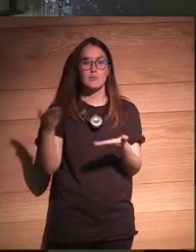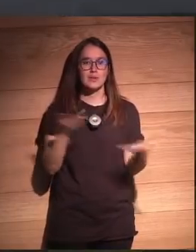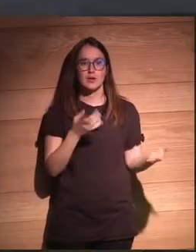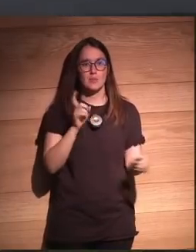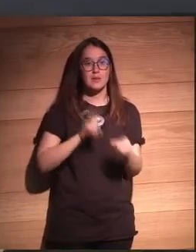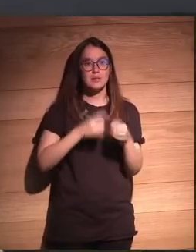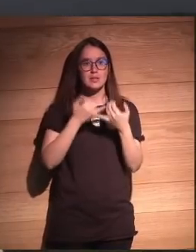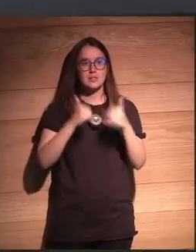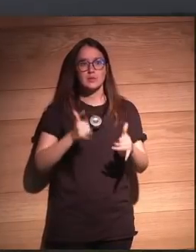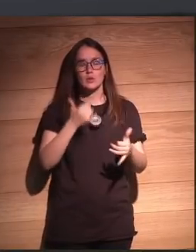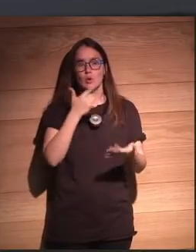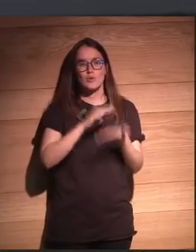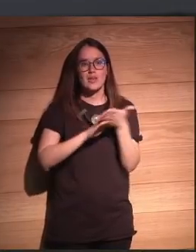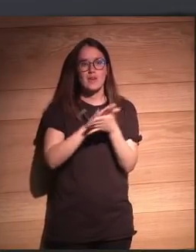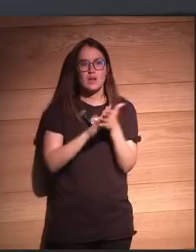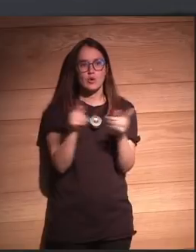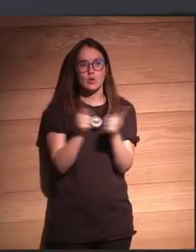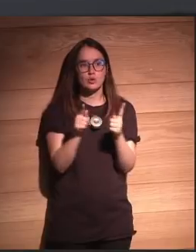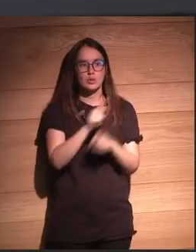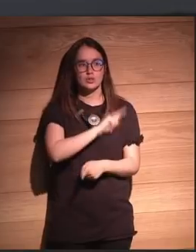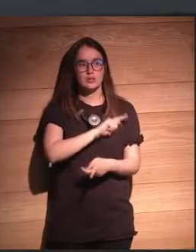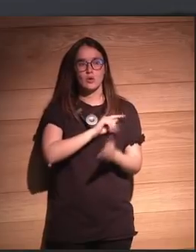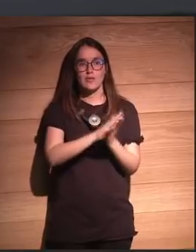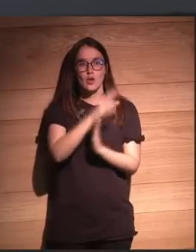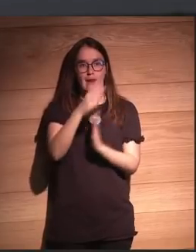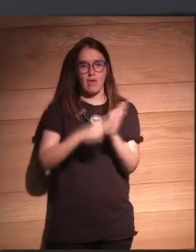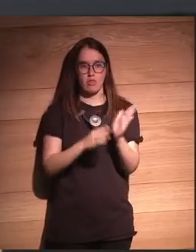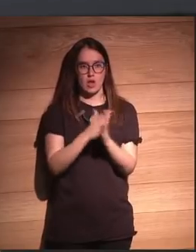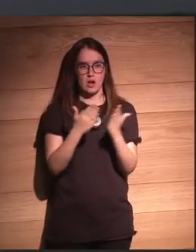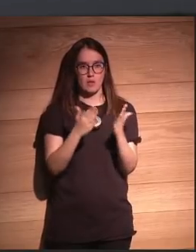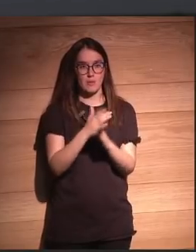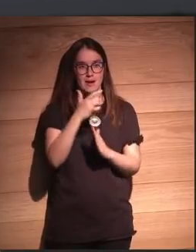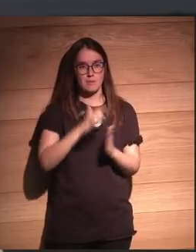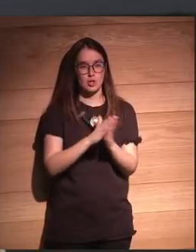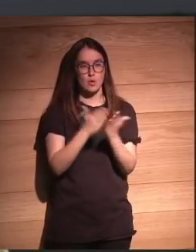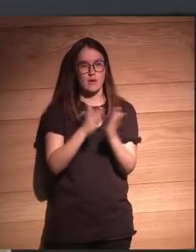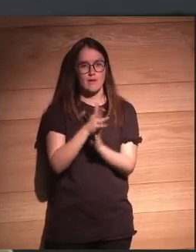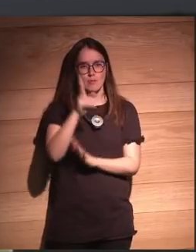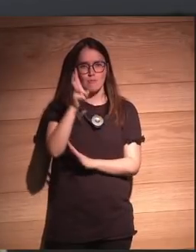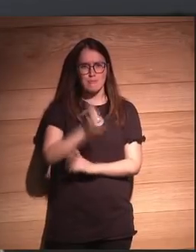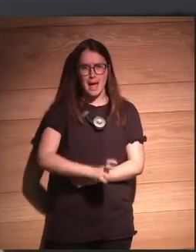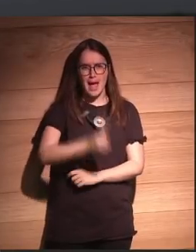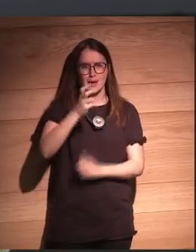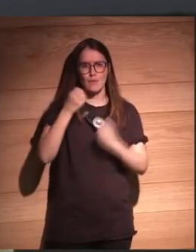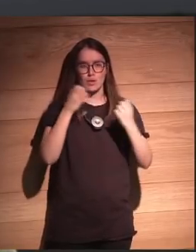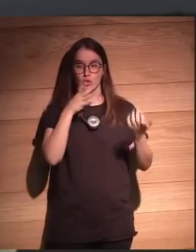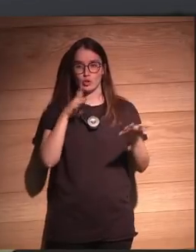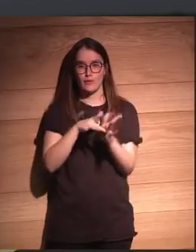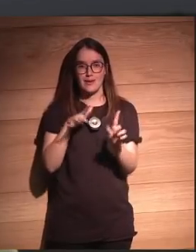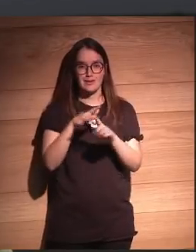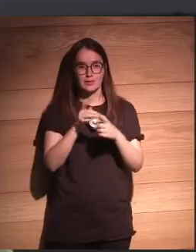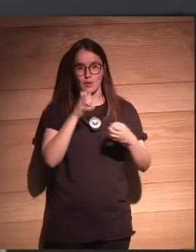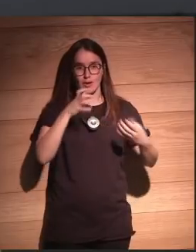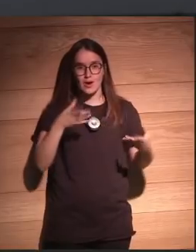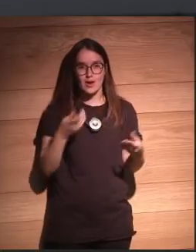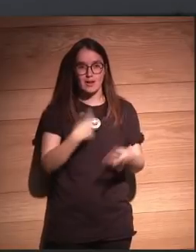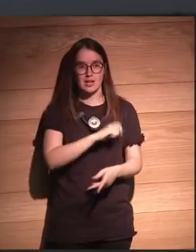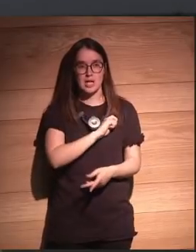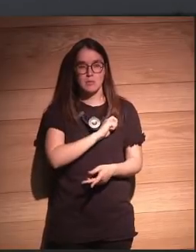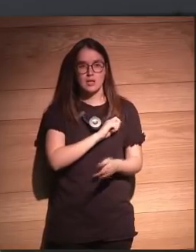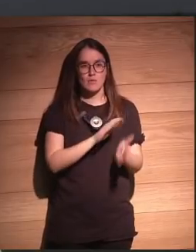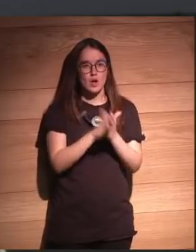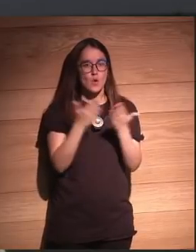evento, pues digo, bueno, voy a hablar un poco de lo que he sentido cuando he leído este libro, ¿no? Para mí fue un libro muy útil porque con todo lo que está pasando ahora mismo aquí en España,